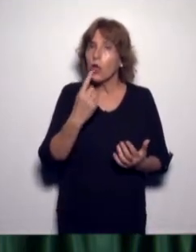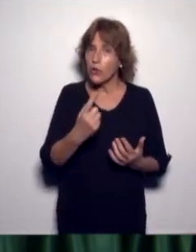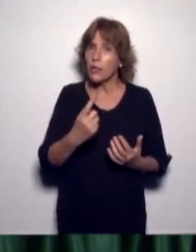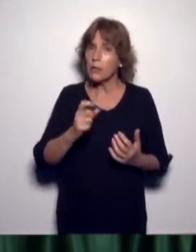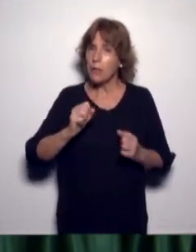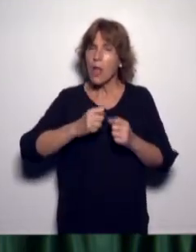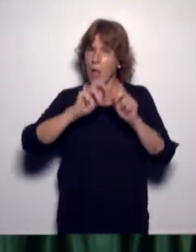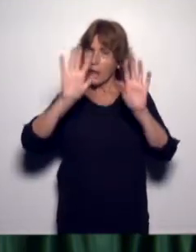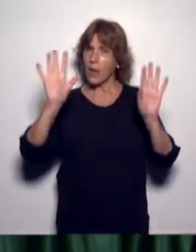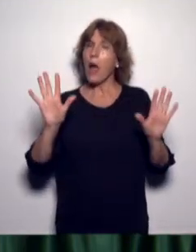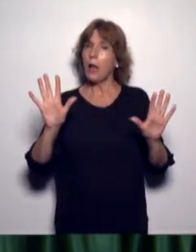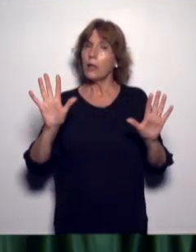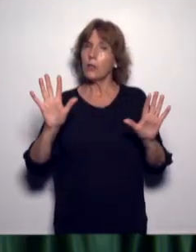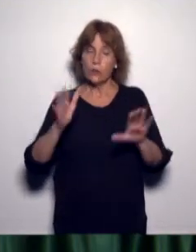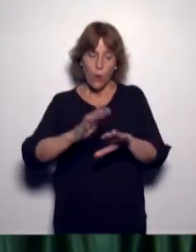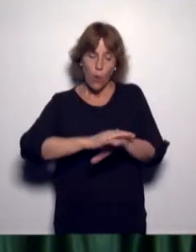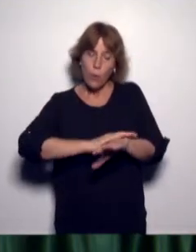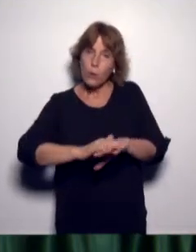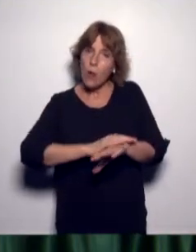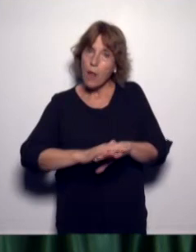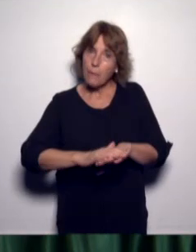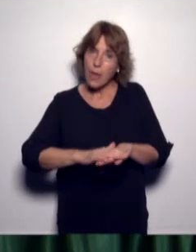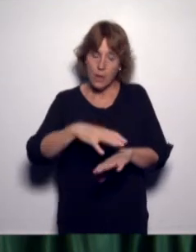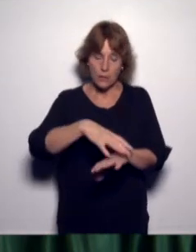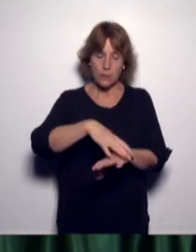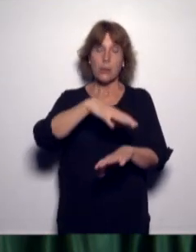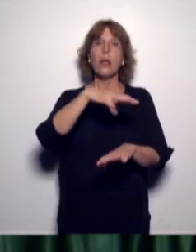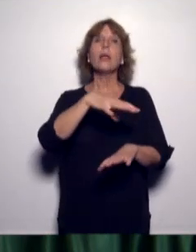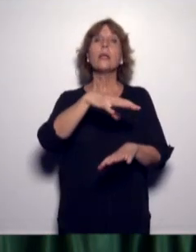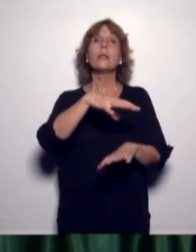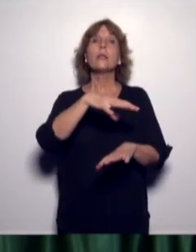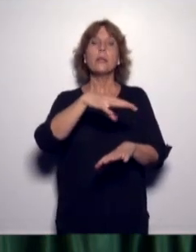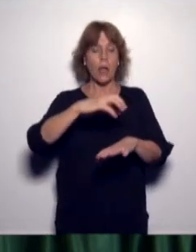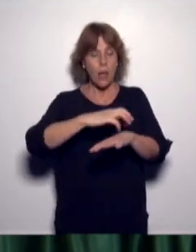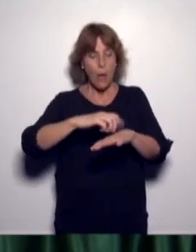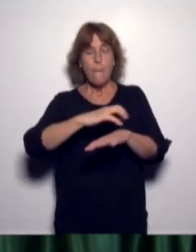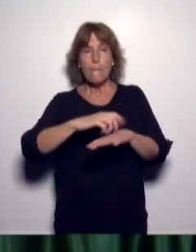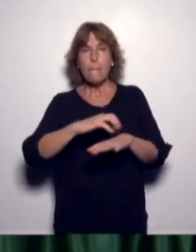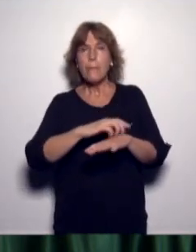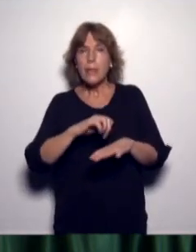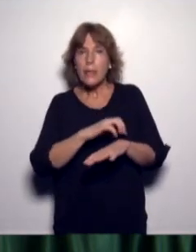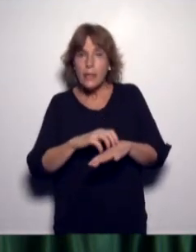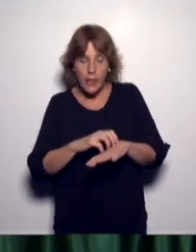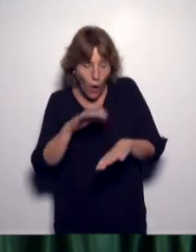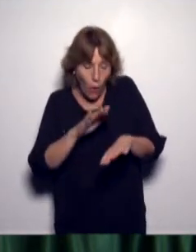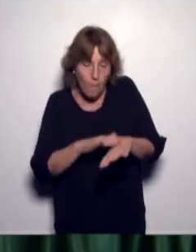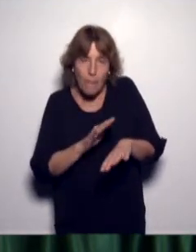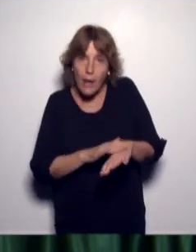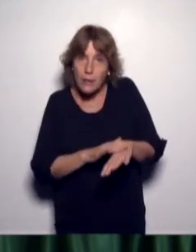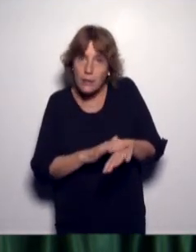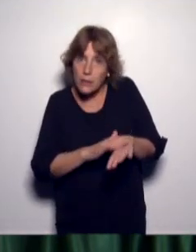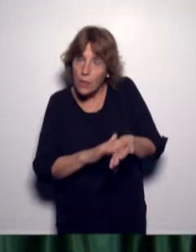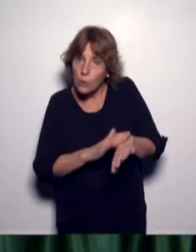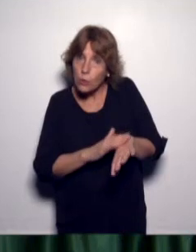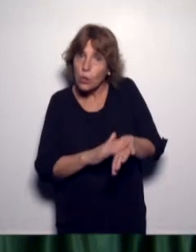aparece en la piel de una persona una hinchazón, una erupción o una